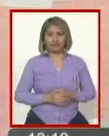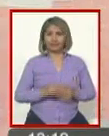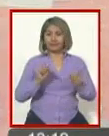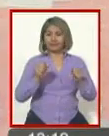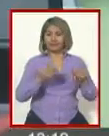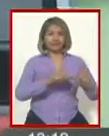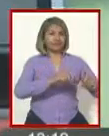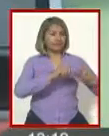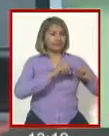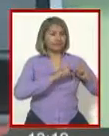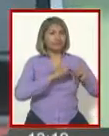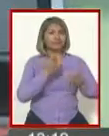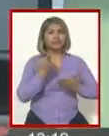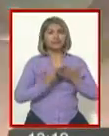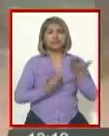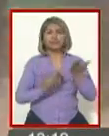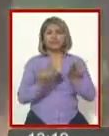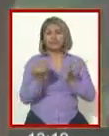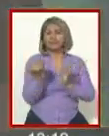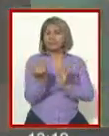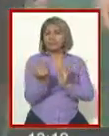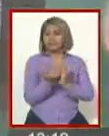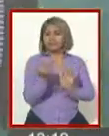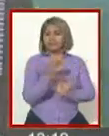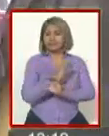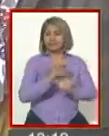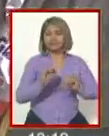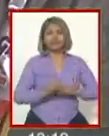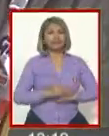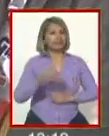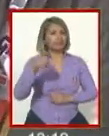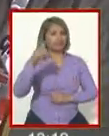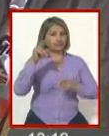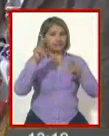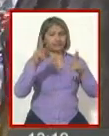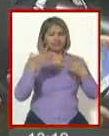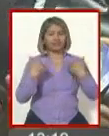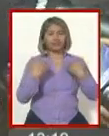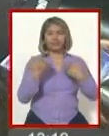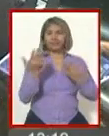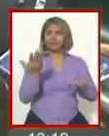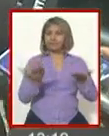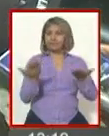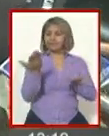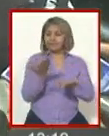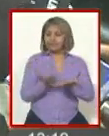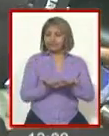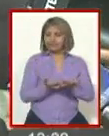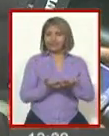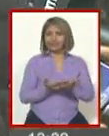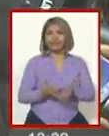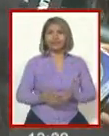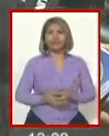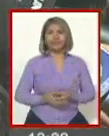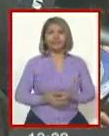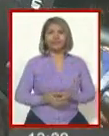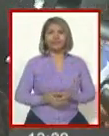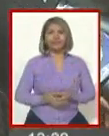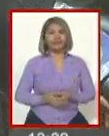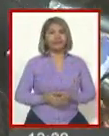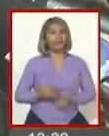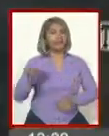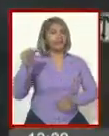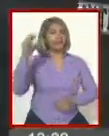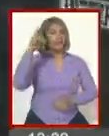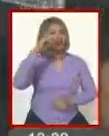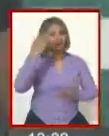que pueda acreditar a su persona. El otro sujeto ya se encuentra de manera irregular. La situación migratoria es irregular